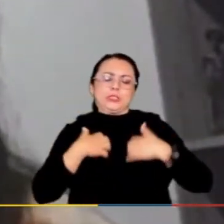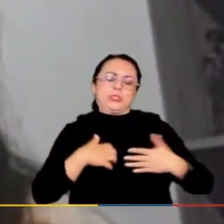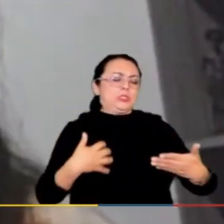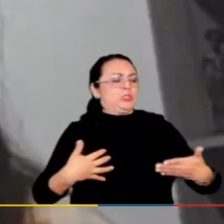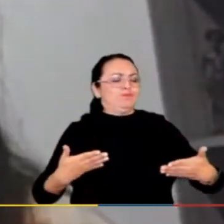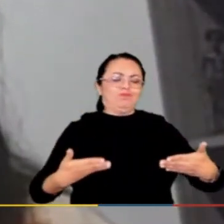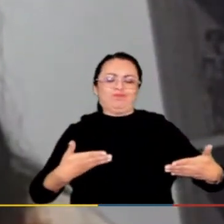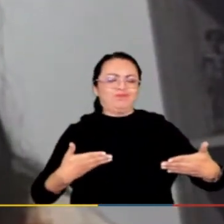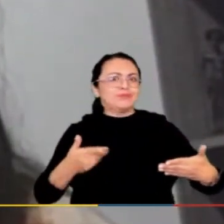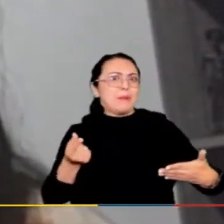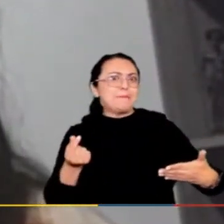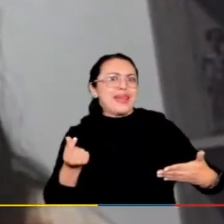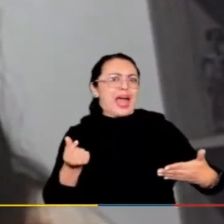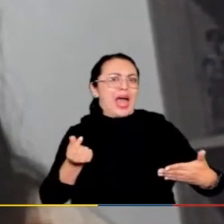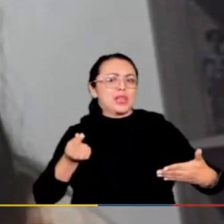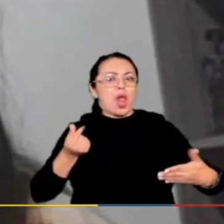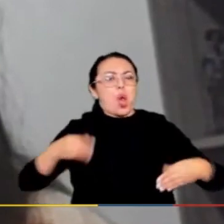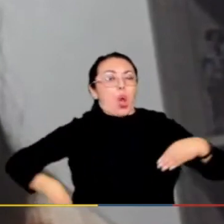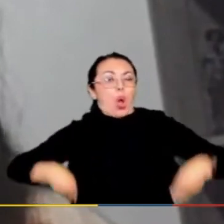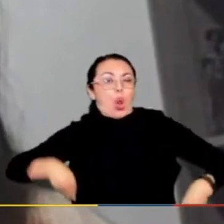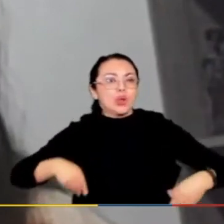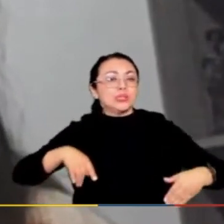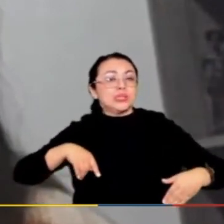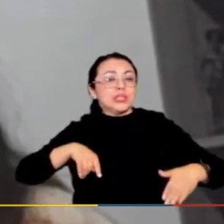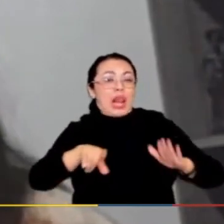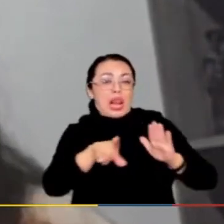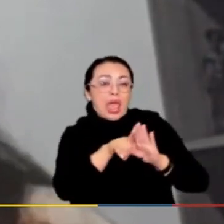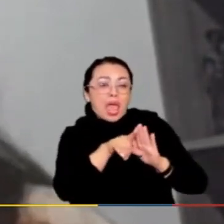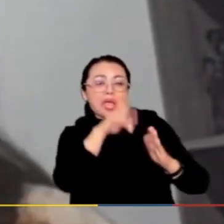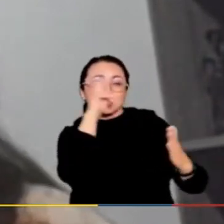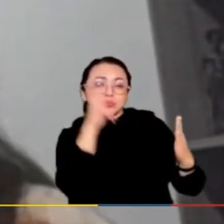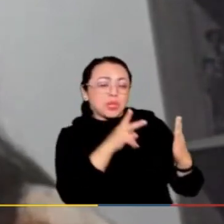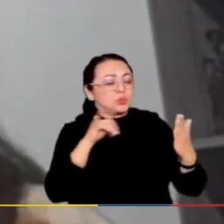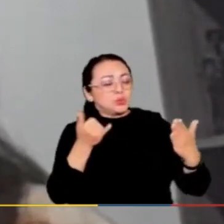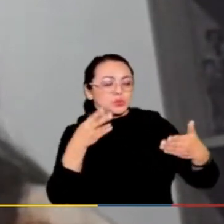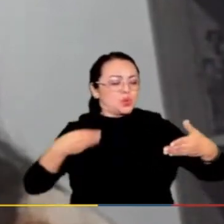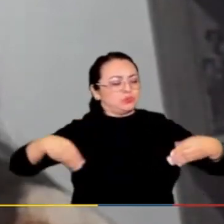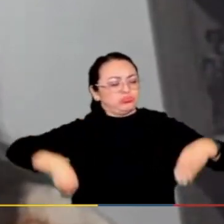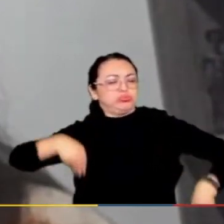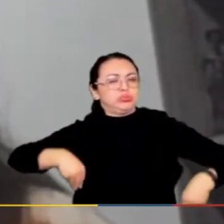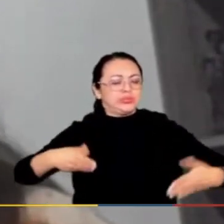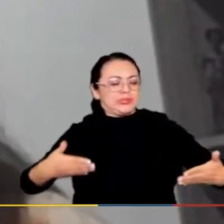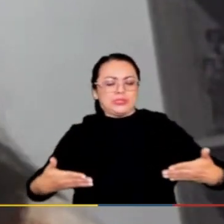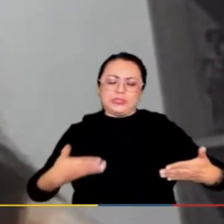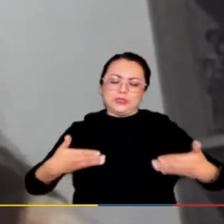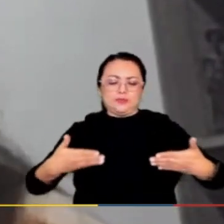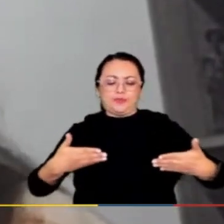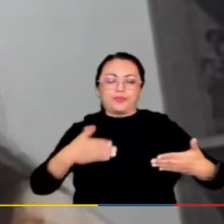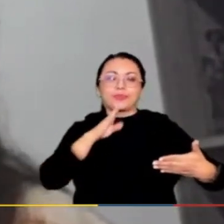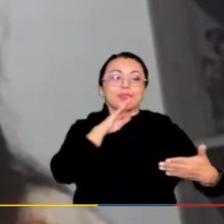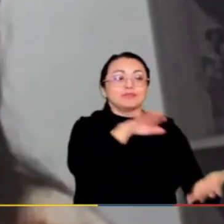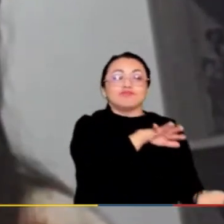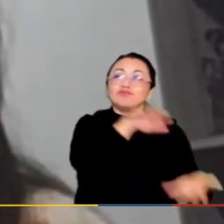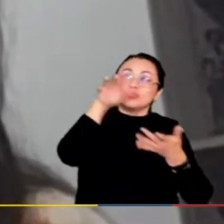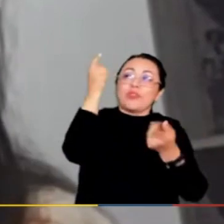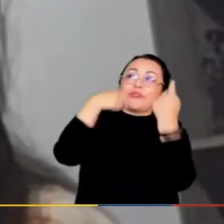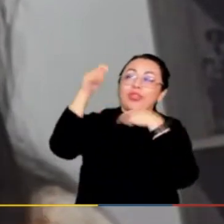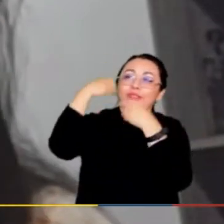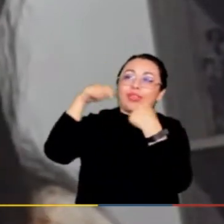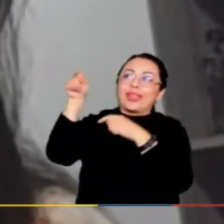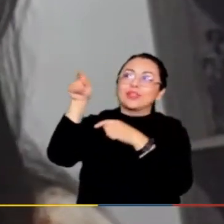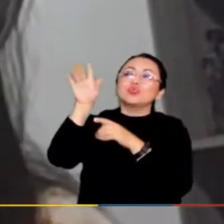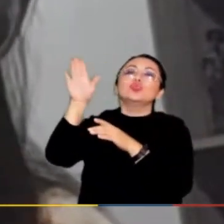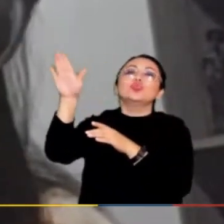origen lícito de la transacción que se verificó entre el exportador y un comerciante